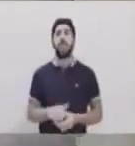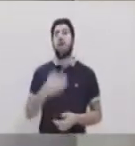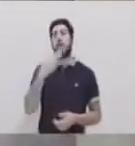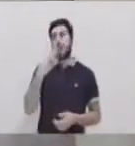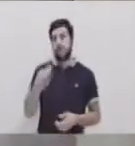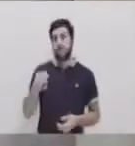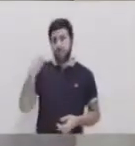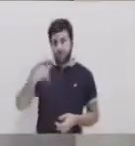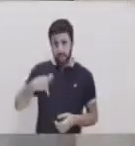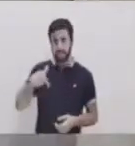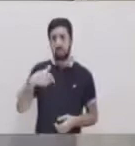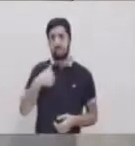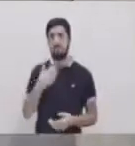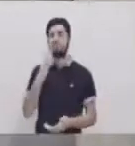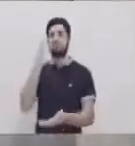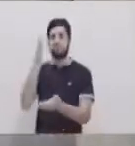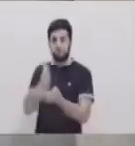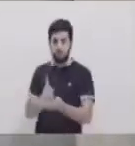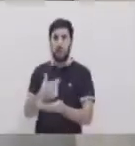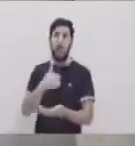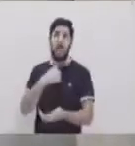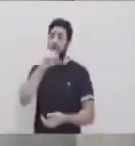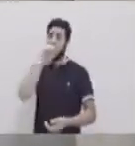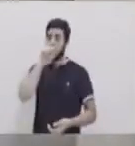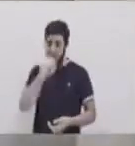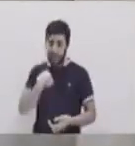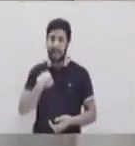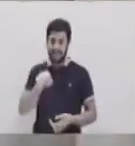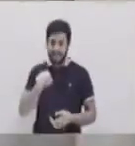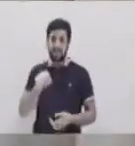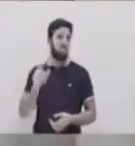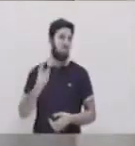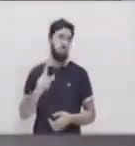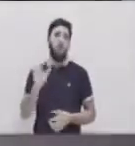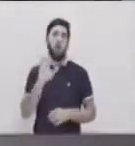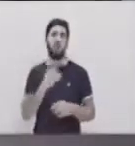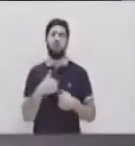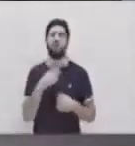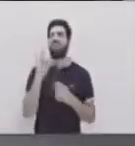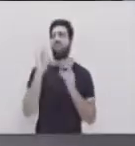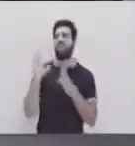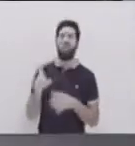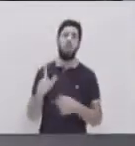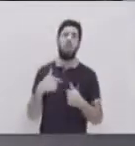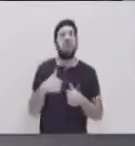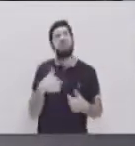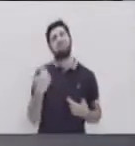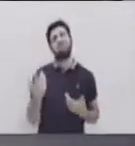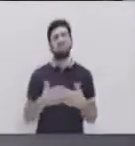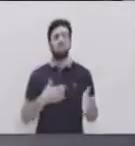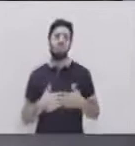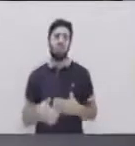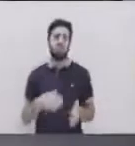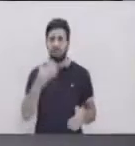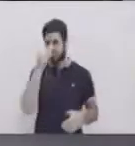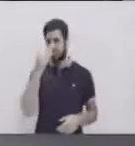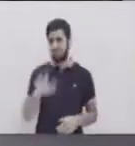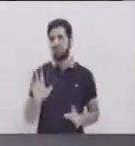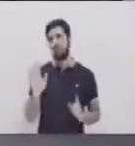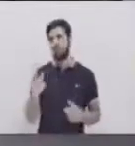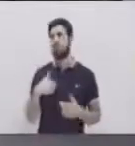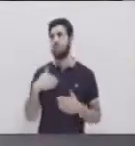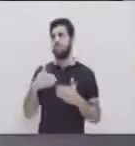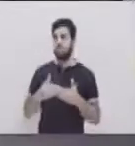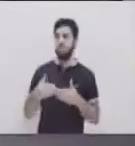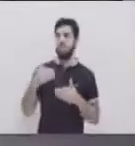verdad es de que llegué ese día y no me encantó, pero tampoco me disgustó, entonces pasó como tranquilo. Los